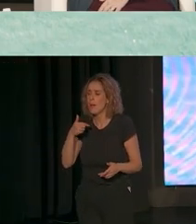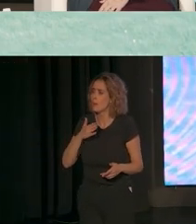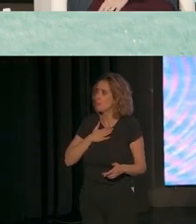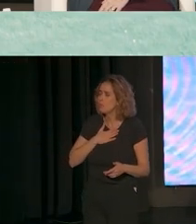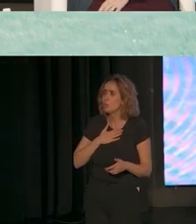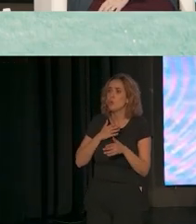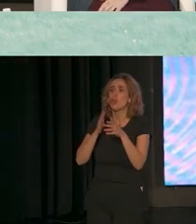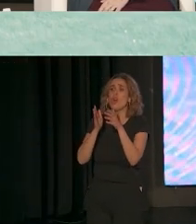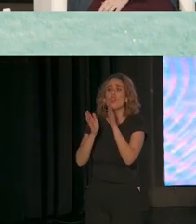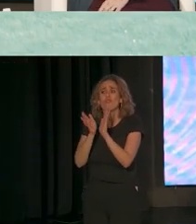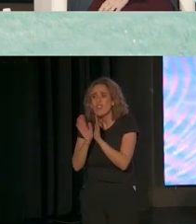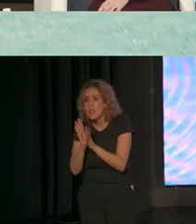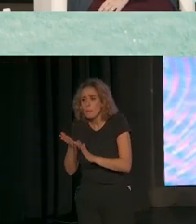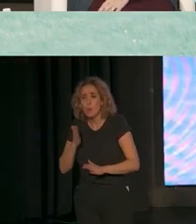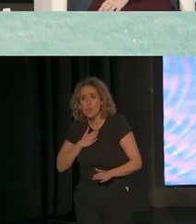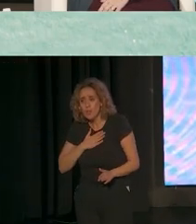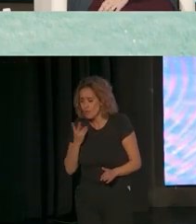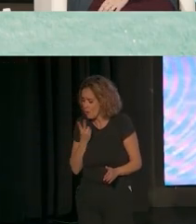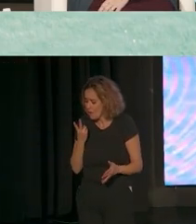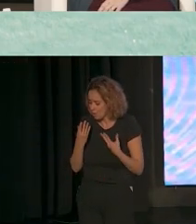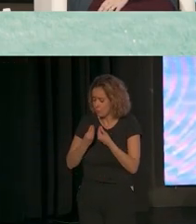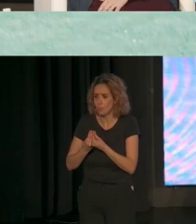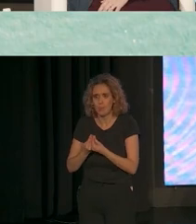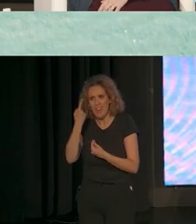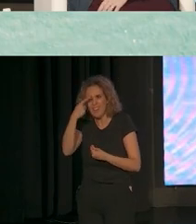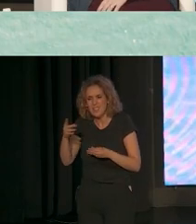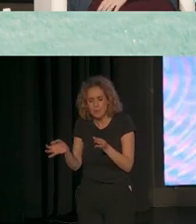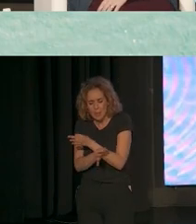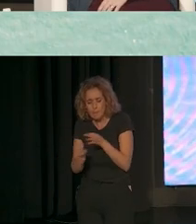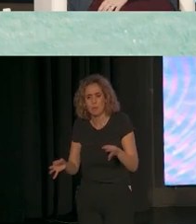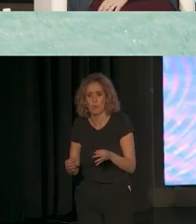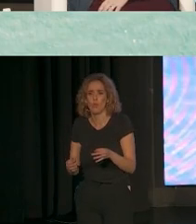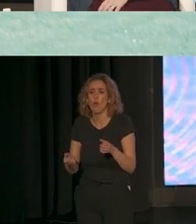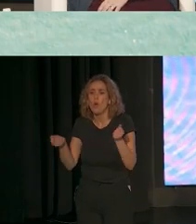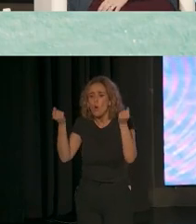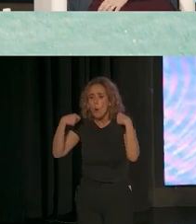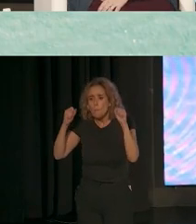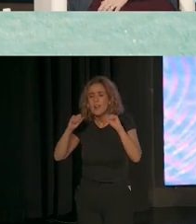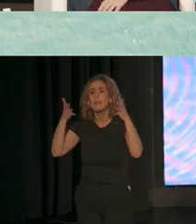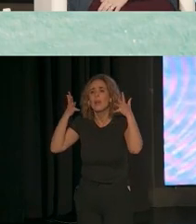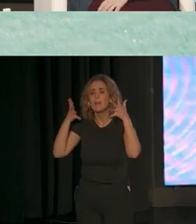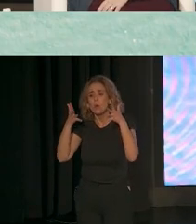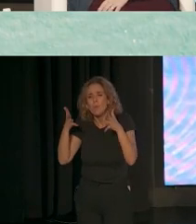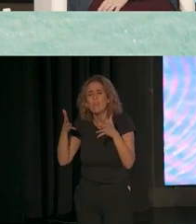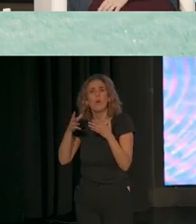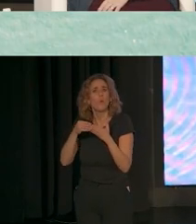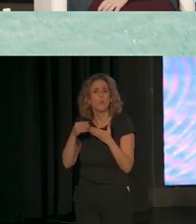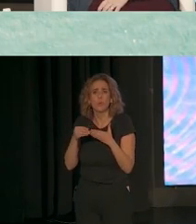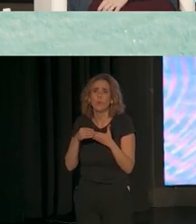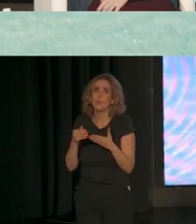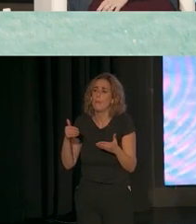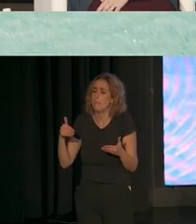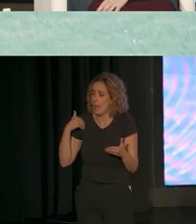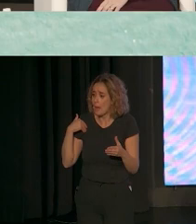terapeuta y yo. Ahí es cuando sabes que has hecho lo correcto. Utilizar las prácticas recomendadas, un mentor en mi